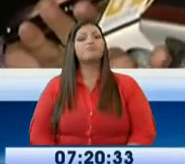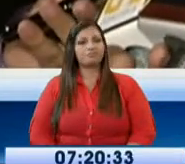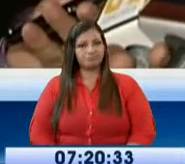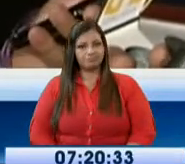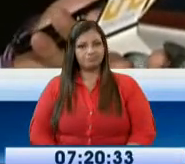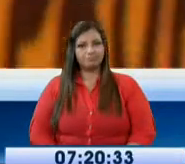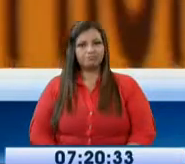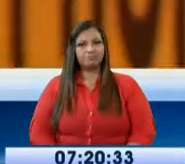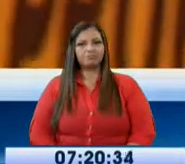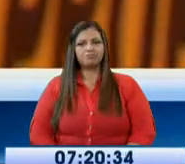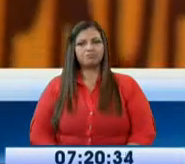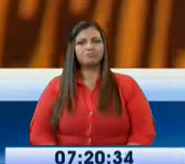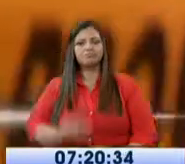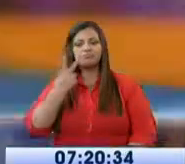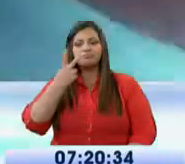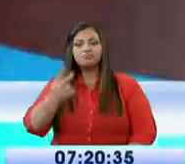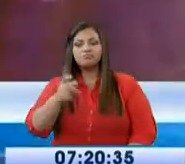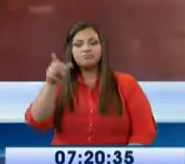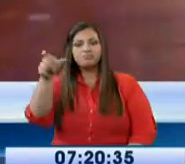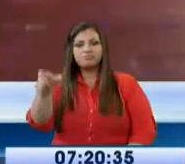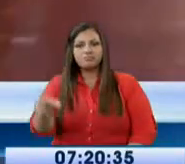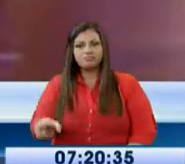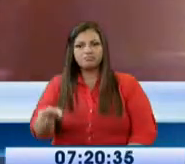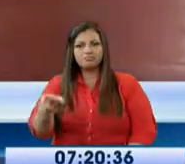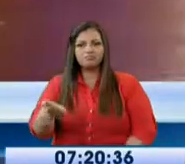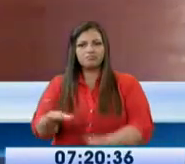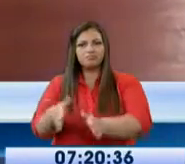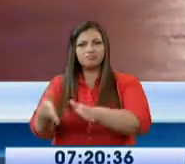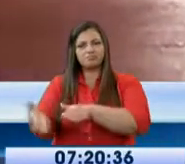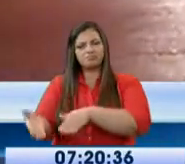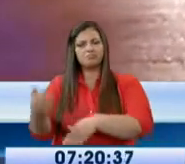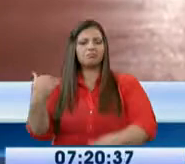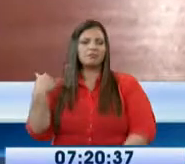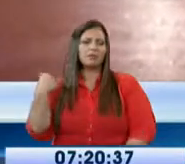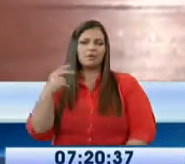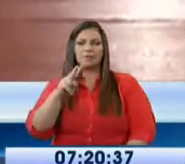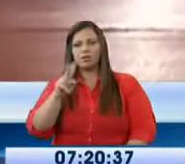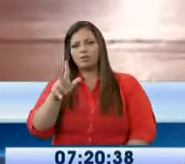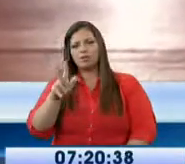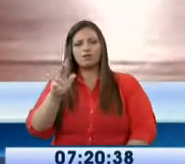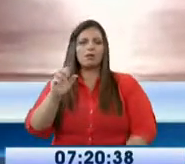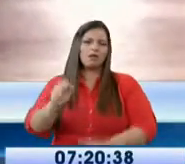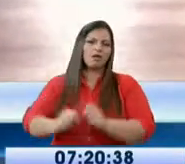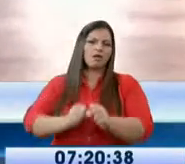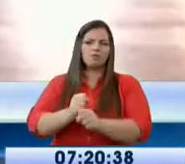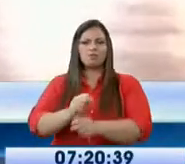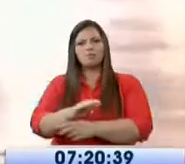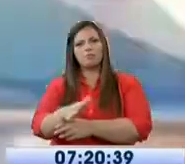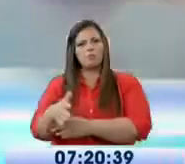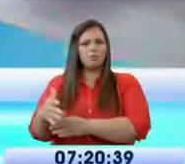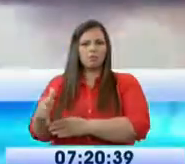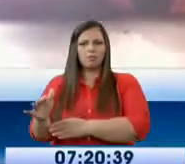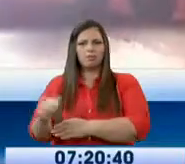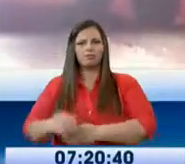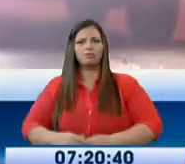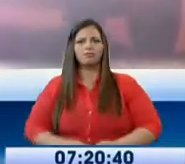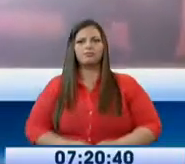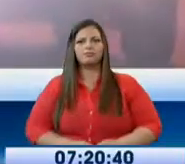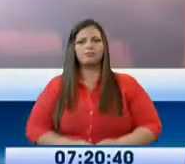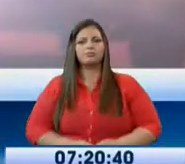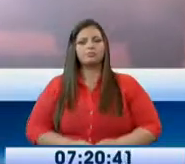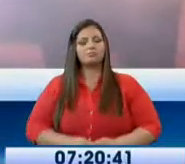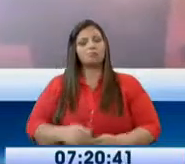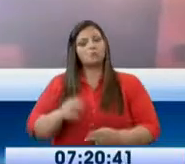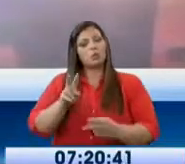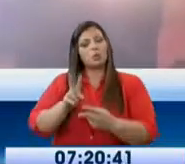victimaron a un ciudadano en el interior de un vehículo, un ciudadano de aproximadamente unos 22, 23 años de edad. Se conoce que